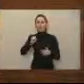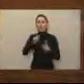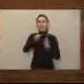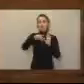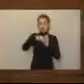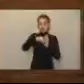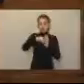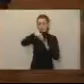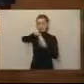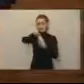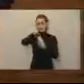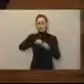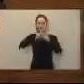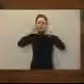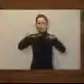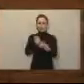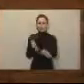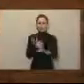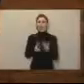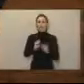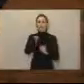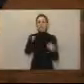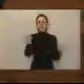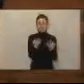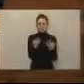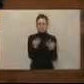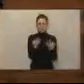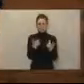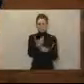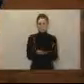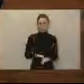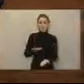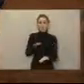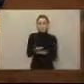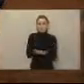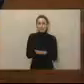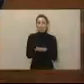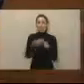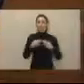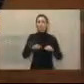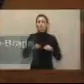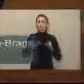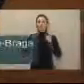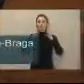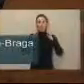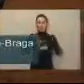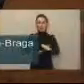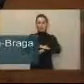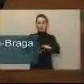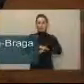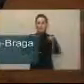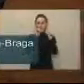son muy claros, ¿no? El primero es que solicitamos se remita por parte del Consejo de Gobierno de